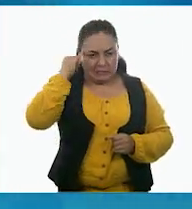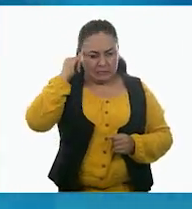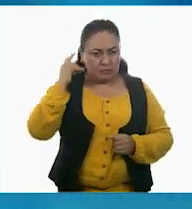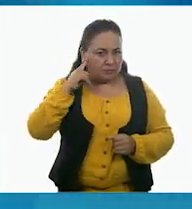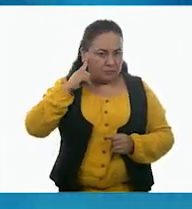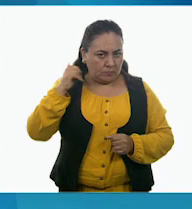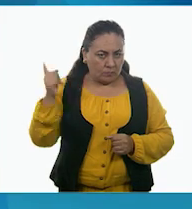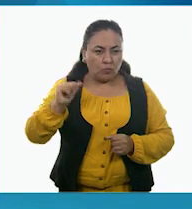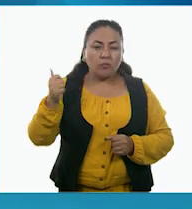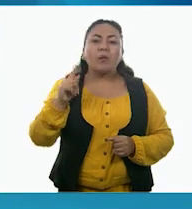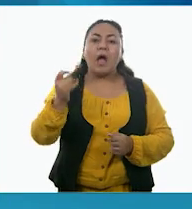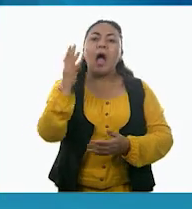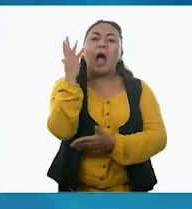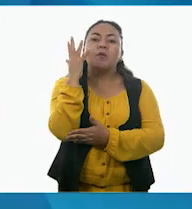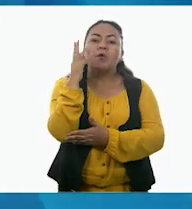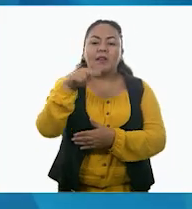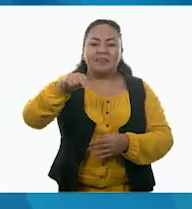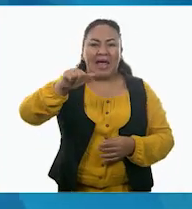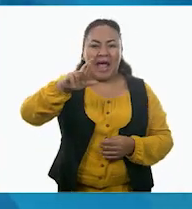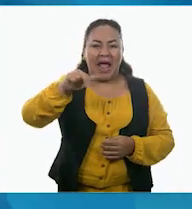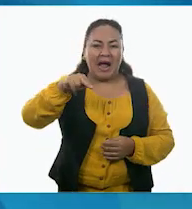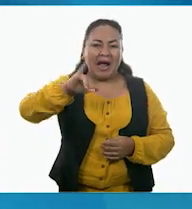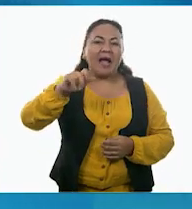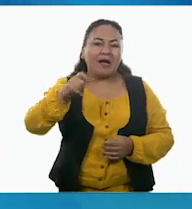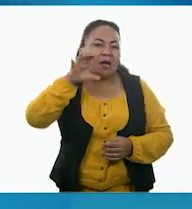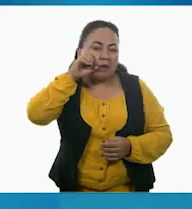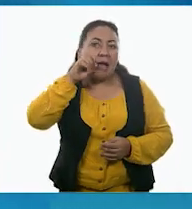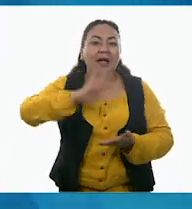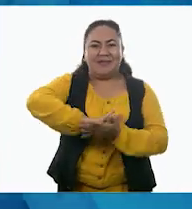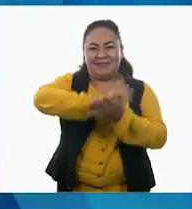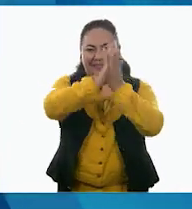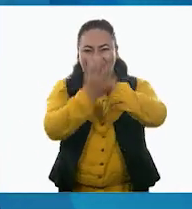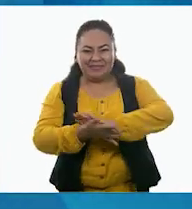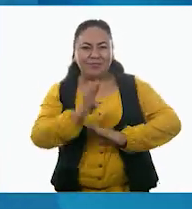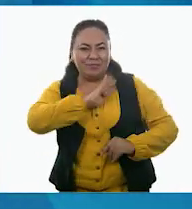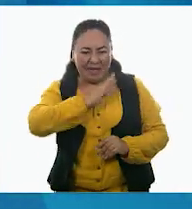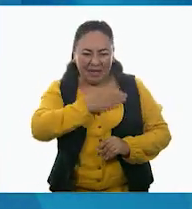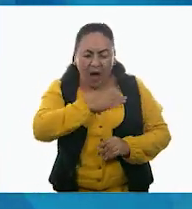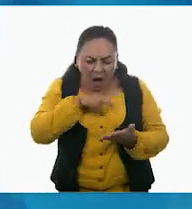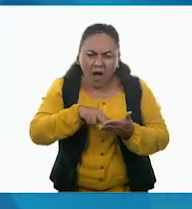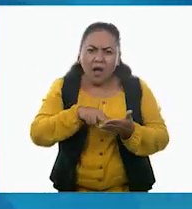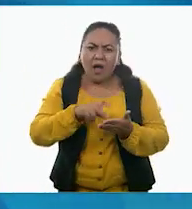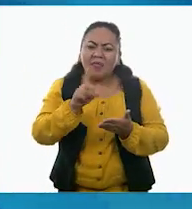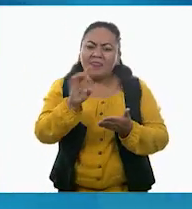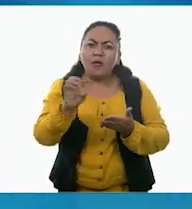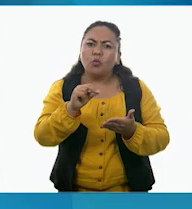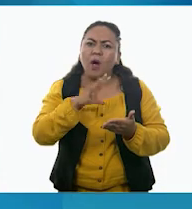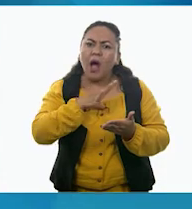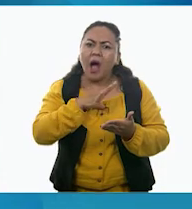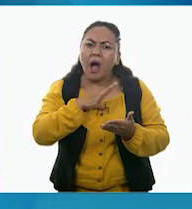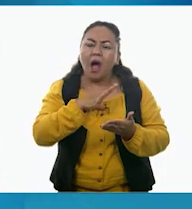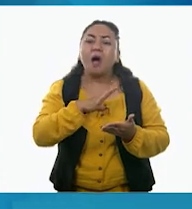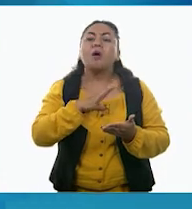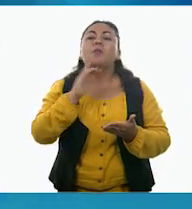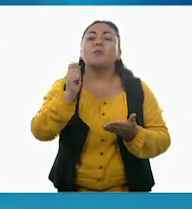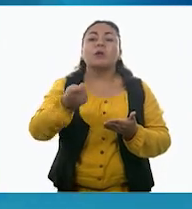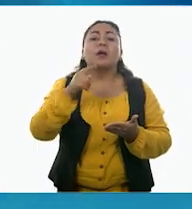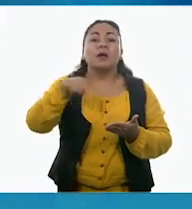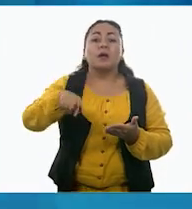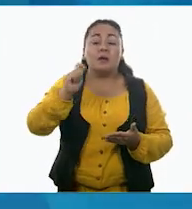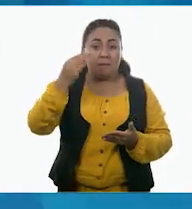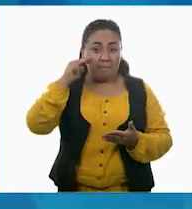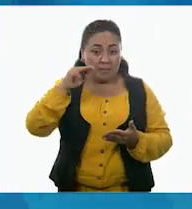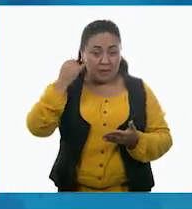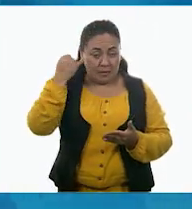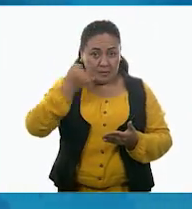ya se está diciendo el árbol naranja. Y cuando tú lo quieres traducir al español, te das cuenta que falta ese de, porque en el mixteco ese de no